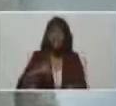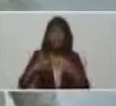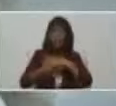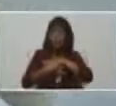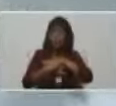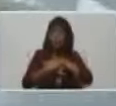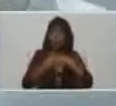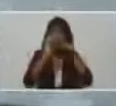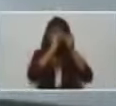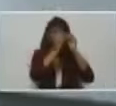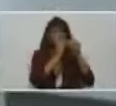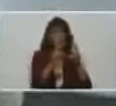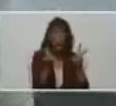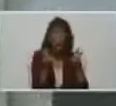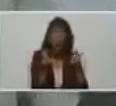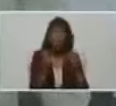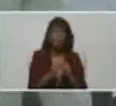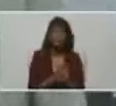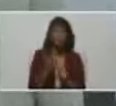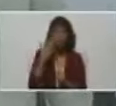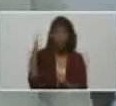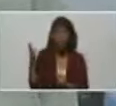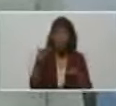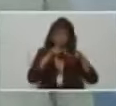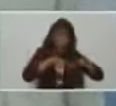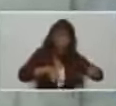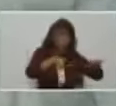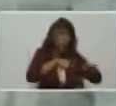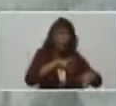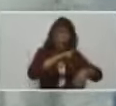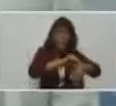equipamiento nuevo, tenemos los consultorios